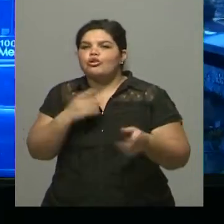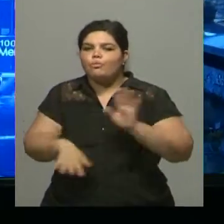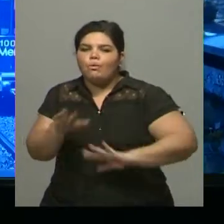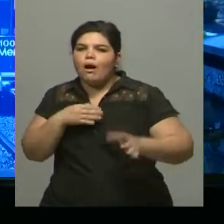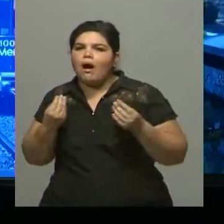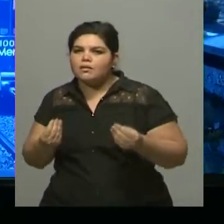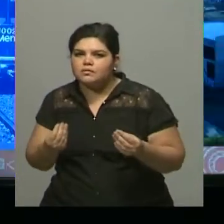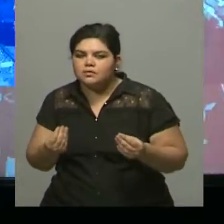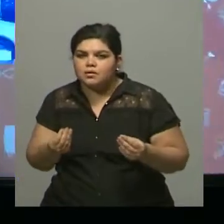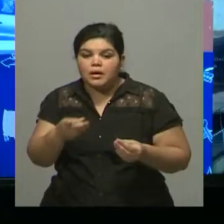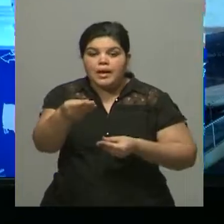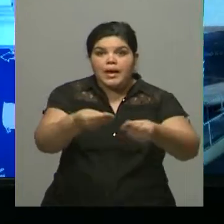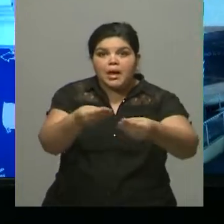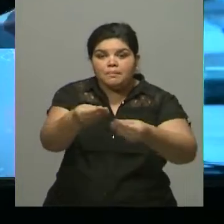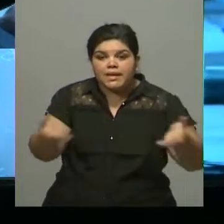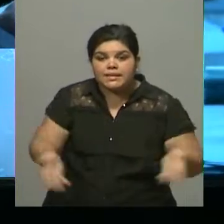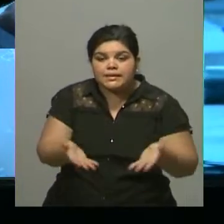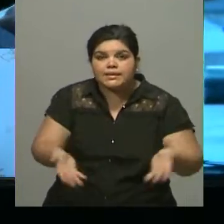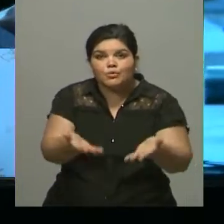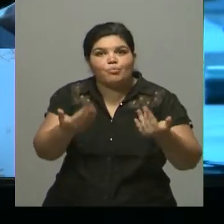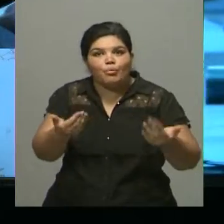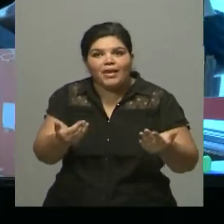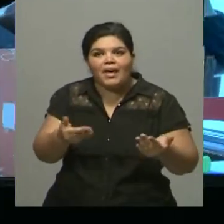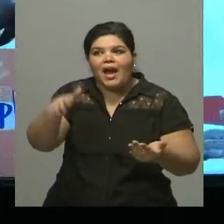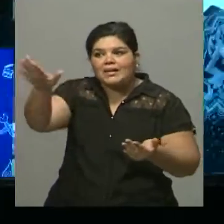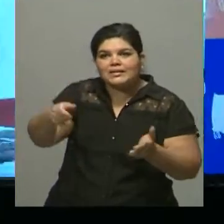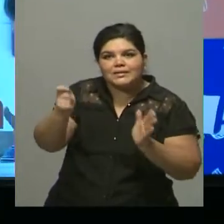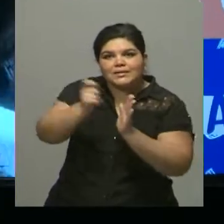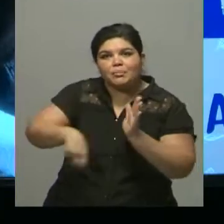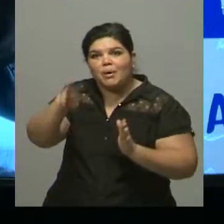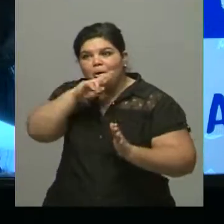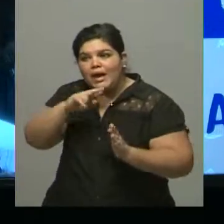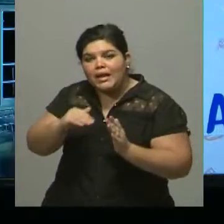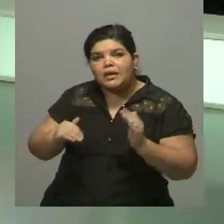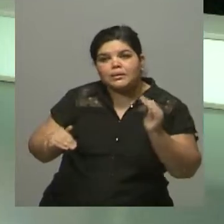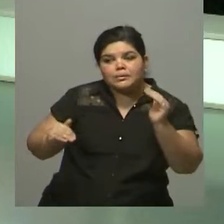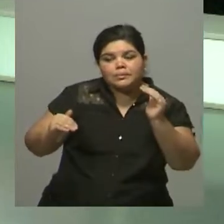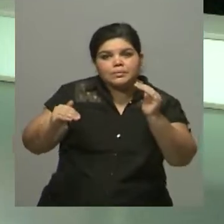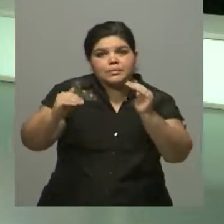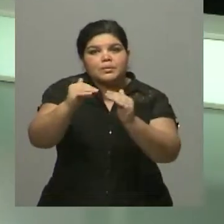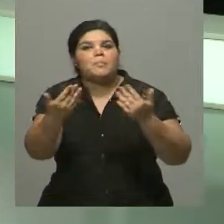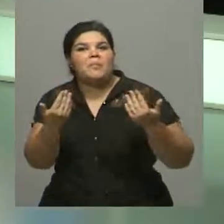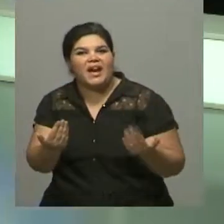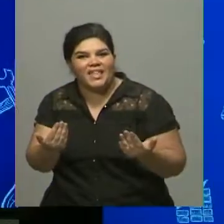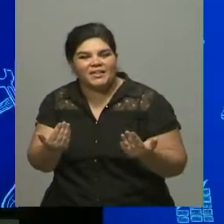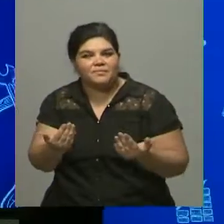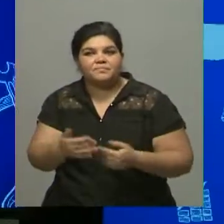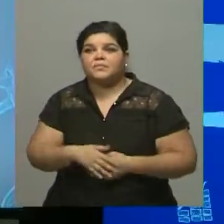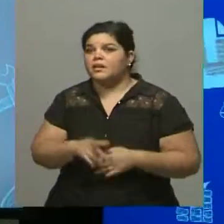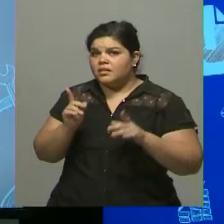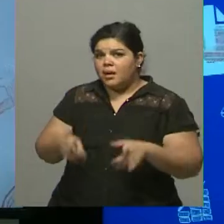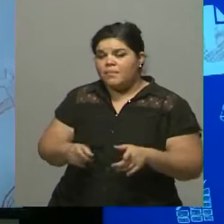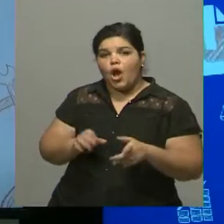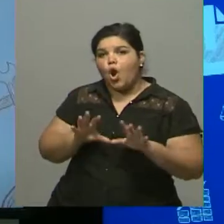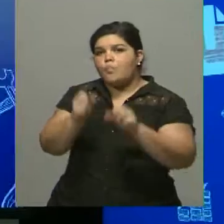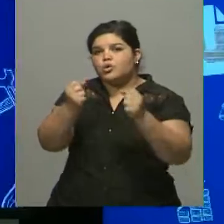que haya, el empleador se vea más persuadido en contratar a una mujer que a un hombre. Sería como, o darle al menos igualdad de oportunidades.